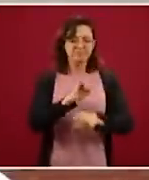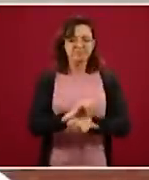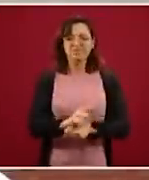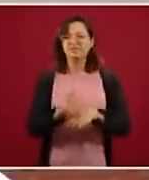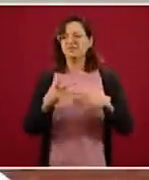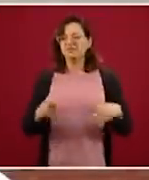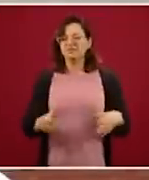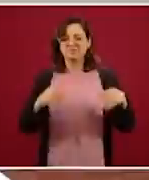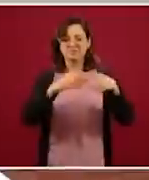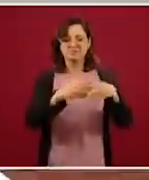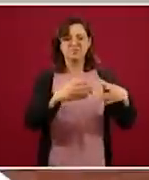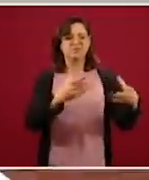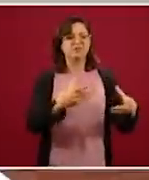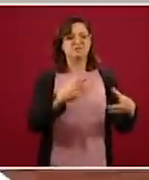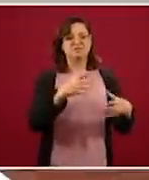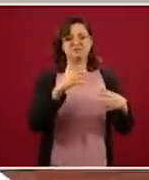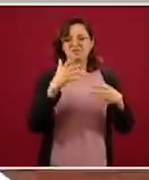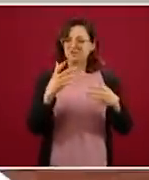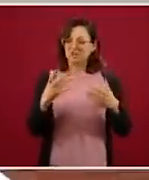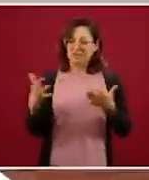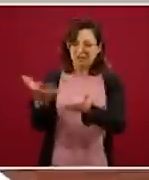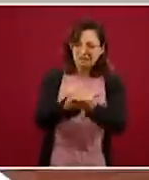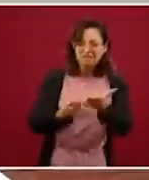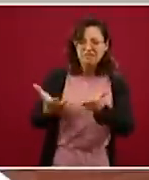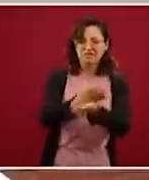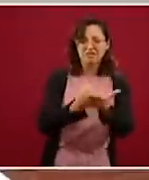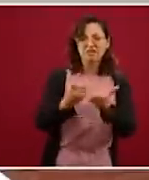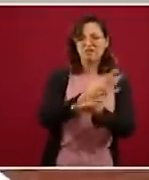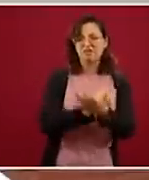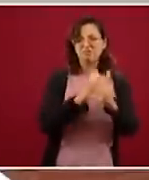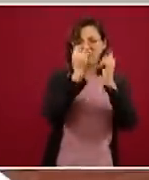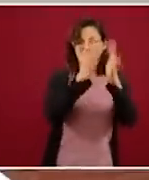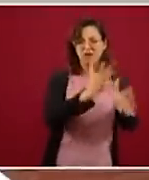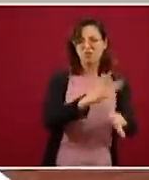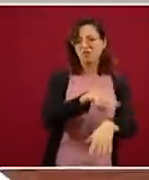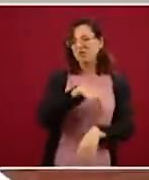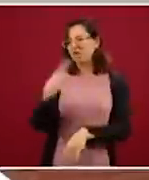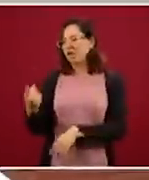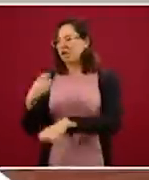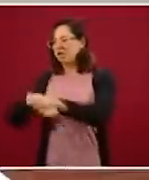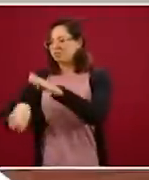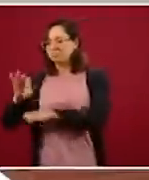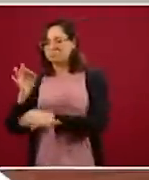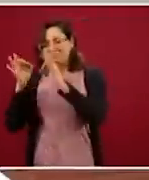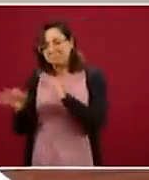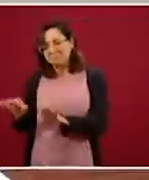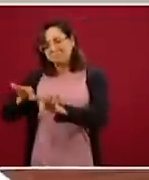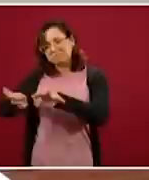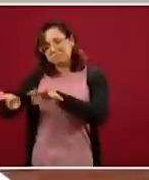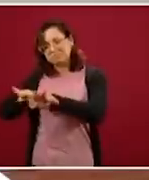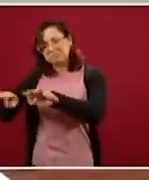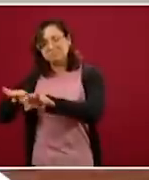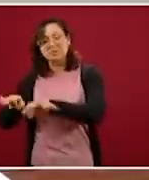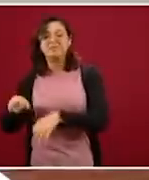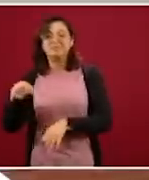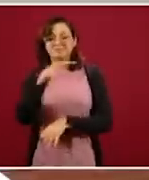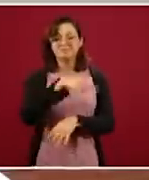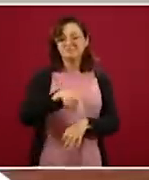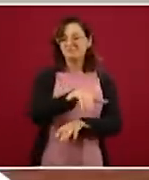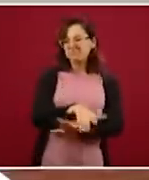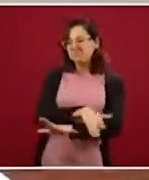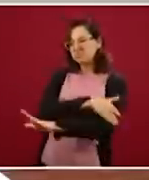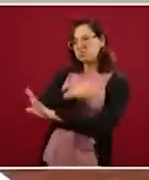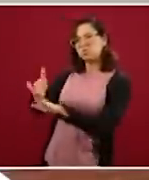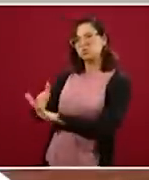empresariado que sí quiere desarrollar su actividad. Déjenme plantearlo así: la empresa fachada es un ataque directo al empresariado mexicano,